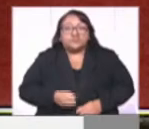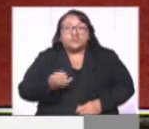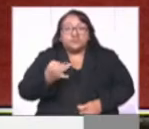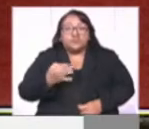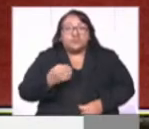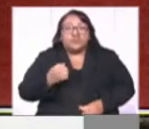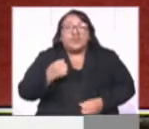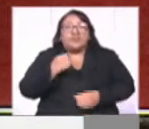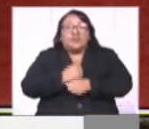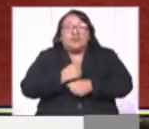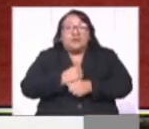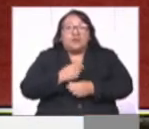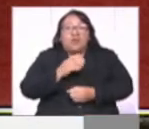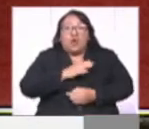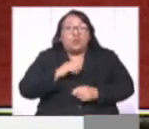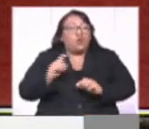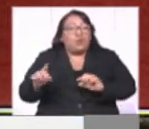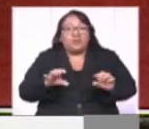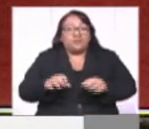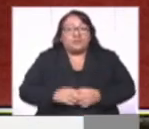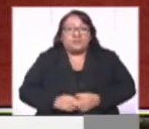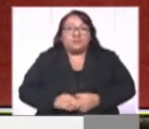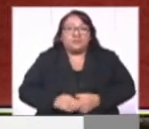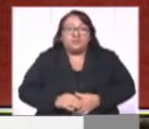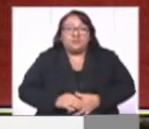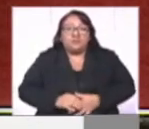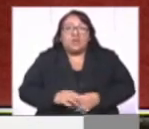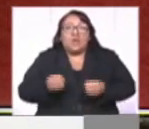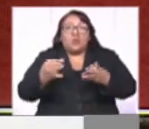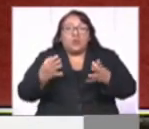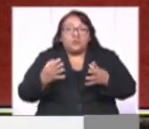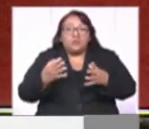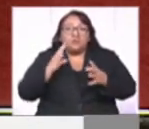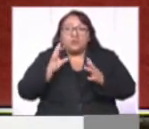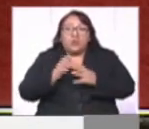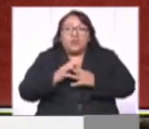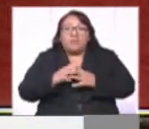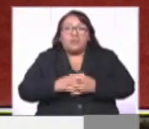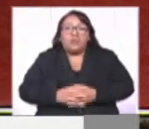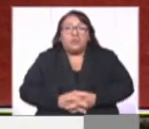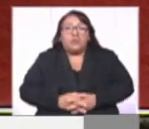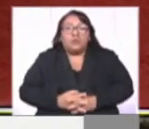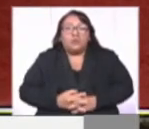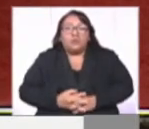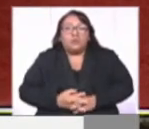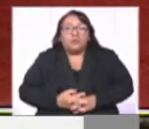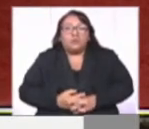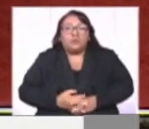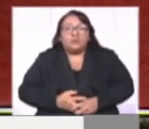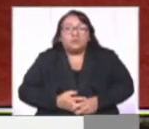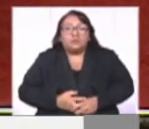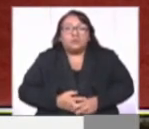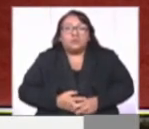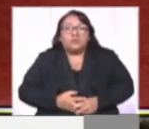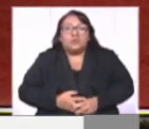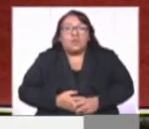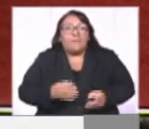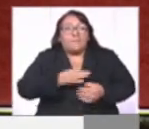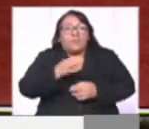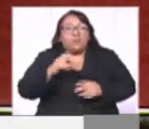se tendrían que dejar de hacer? ¿A cuántas regiones dejarían de